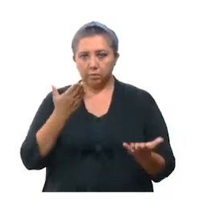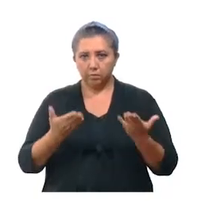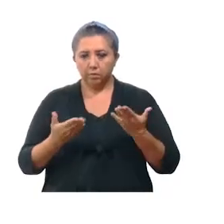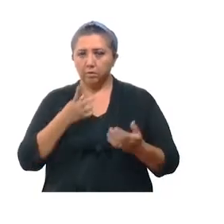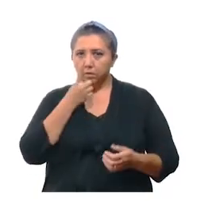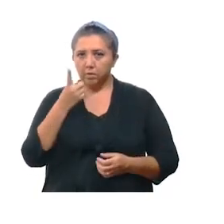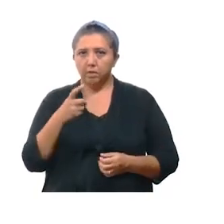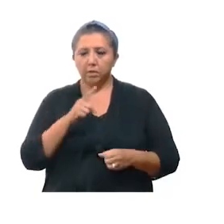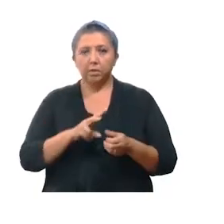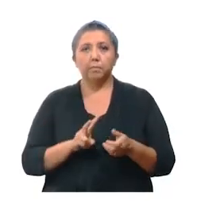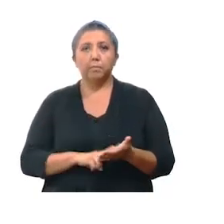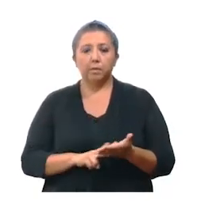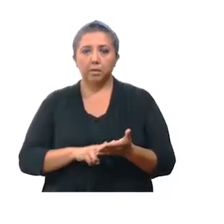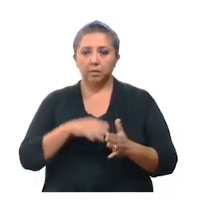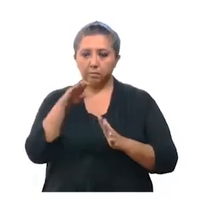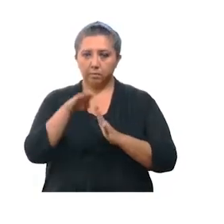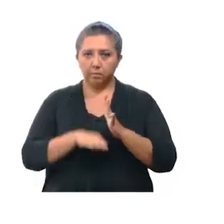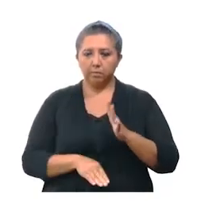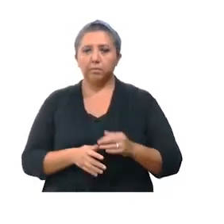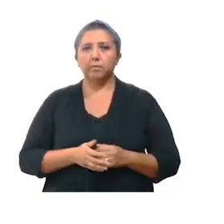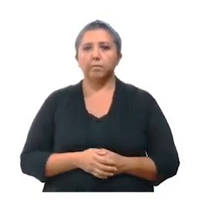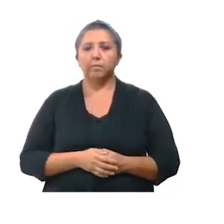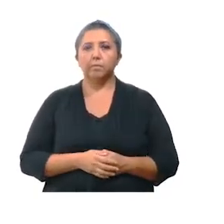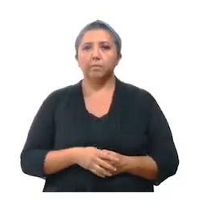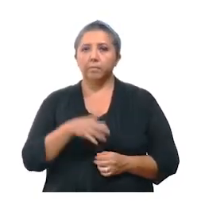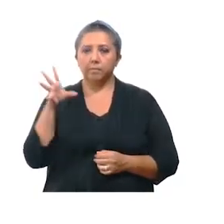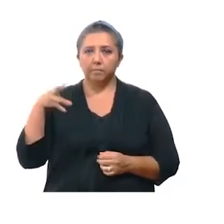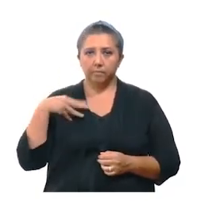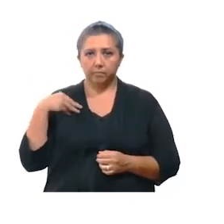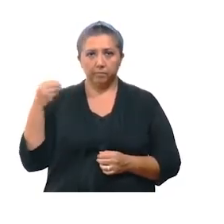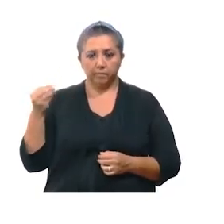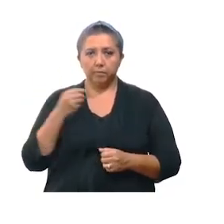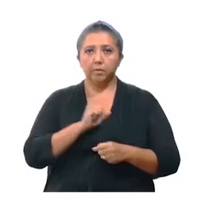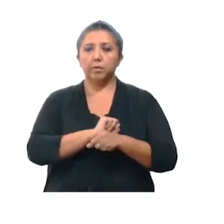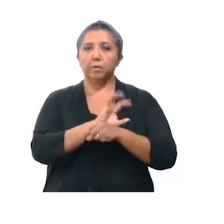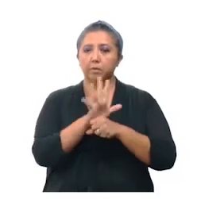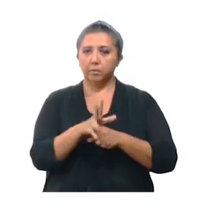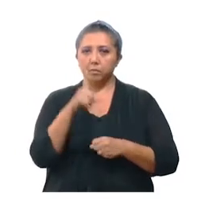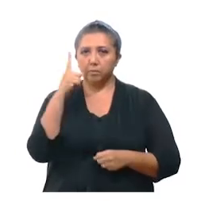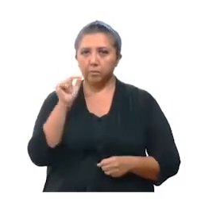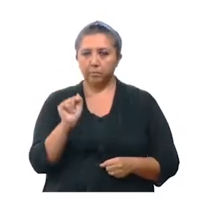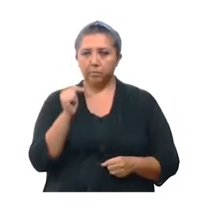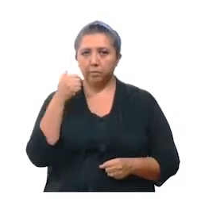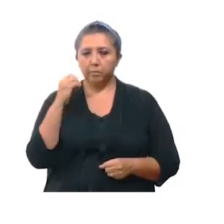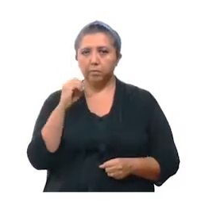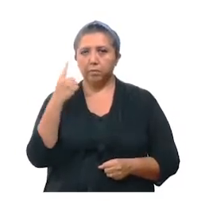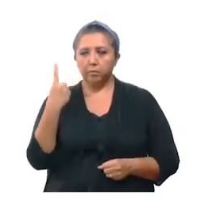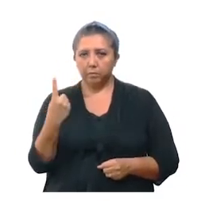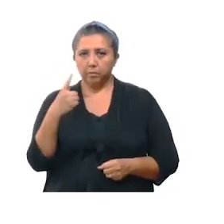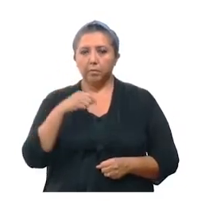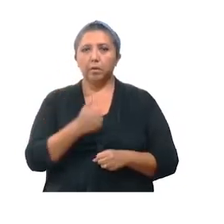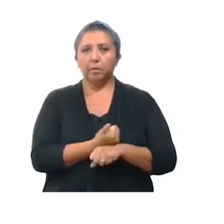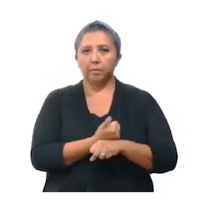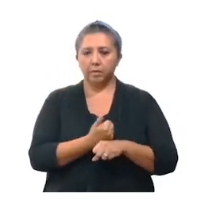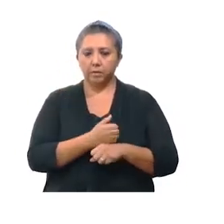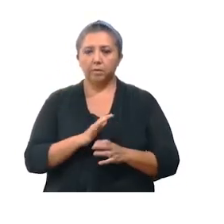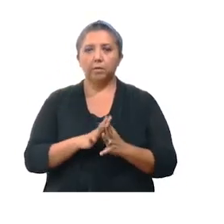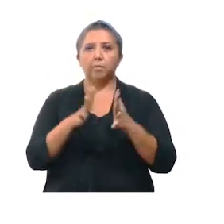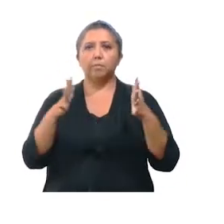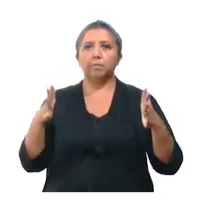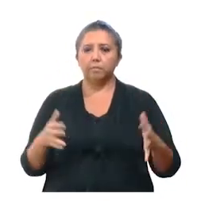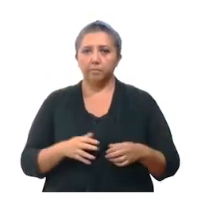a la anterior está en verde y en descenso. El ritmo de contagiosidad del coronavirus es de 1.01 en amarillo y en